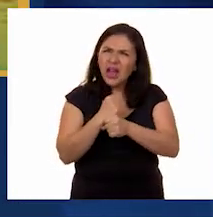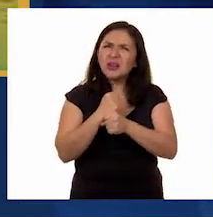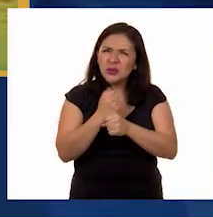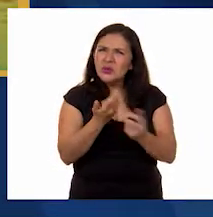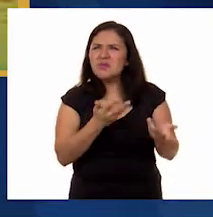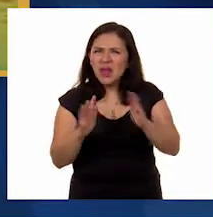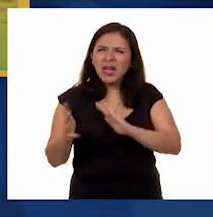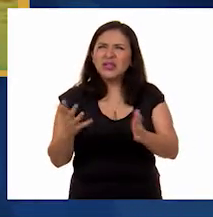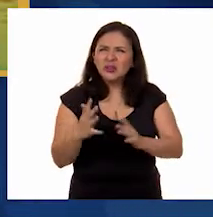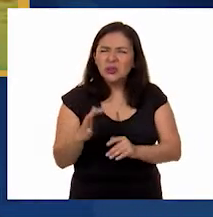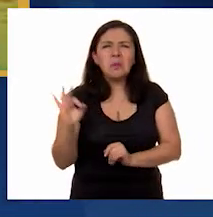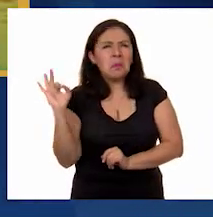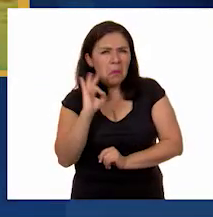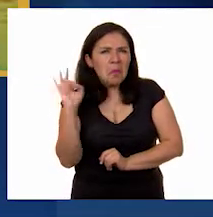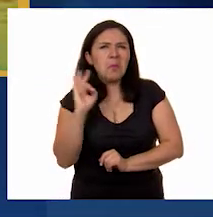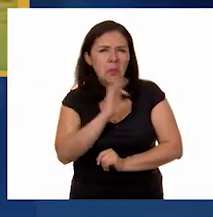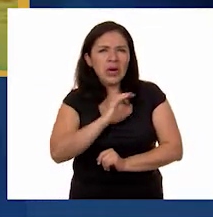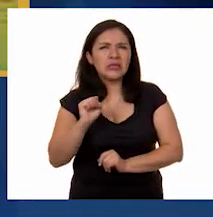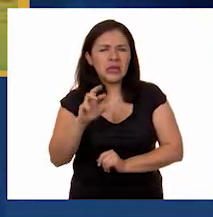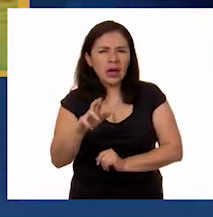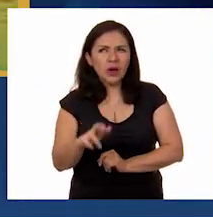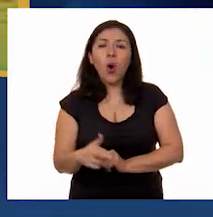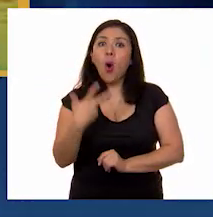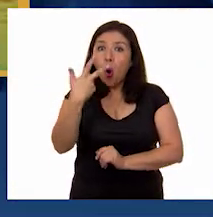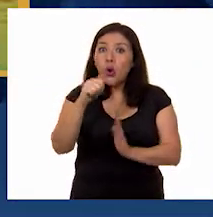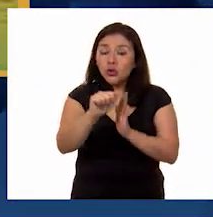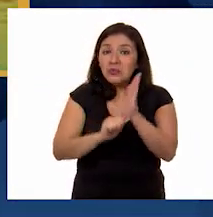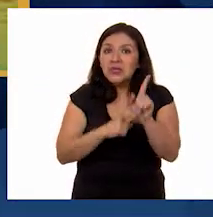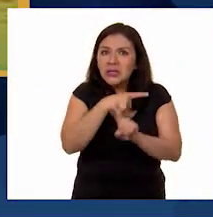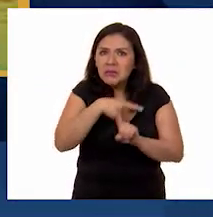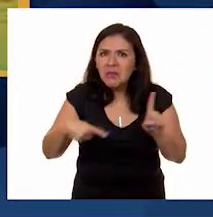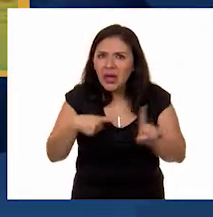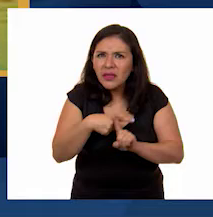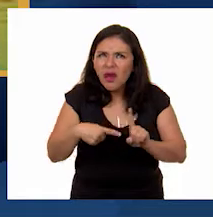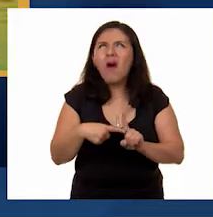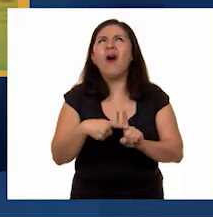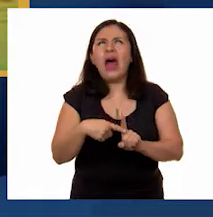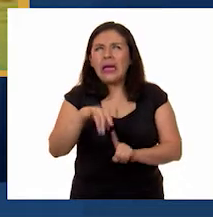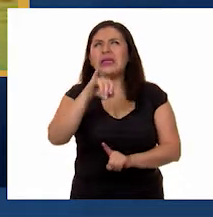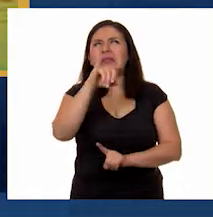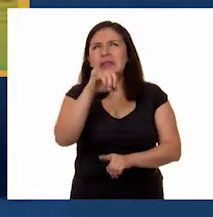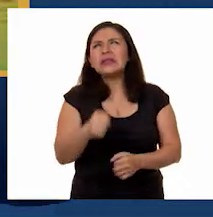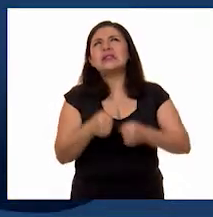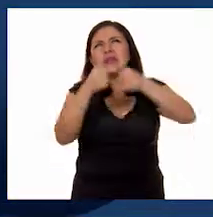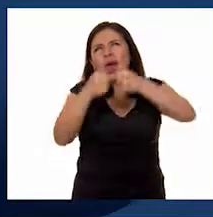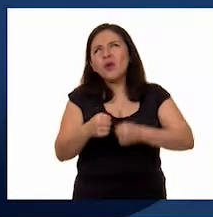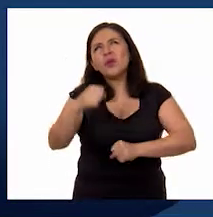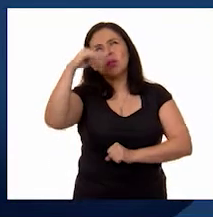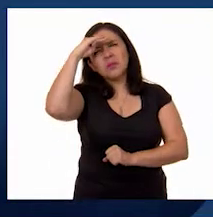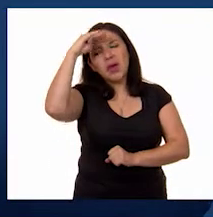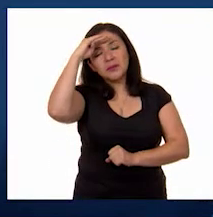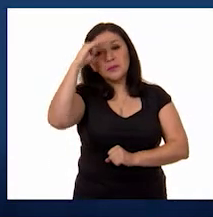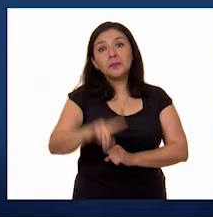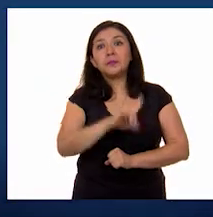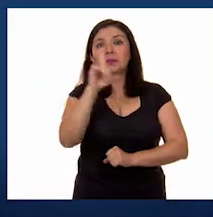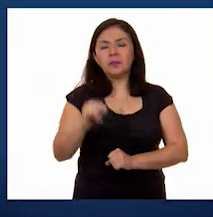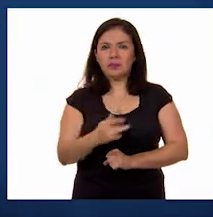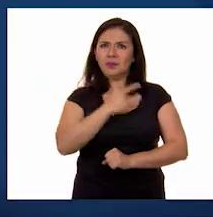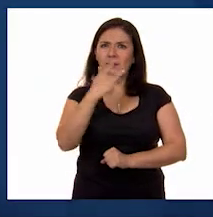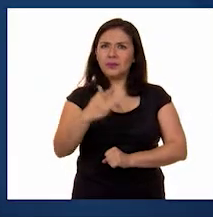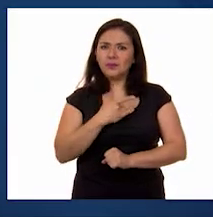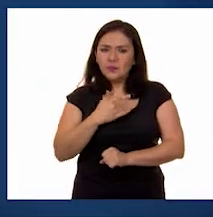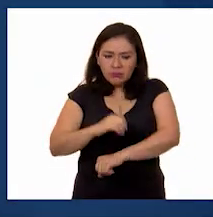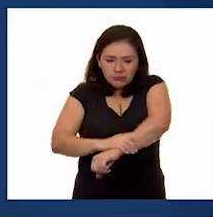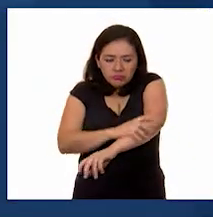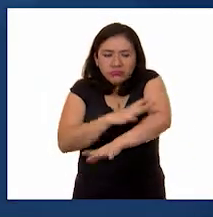meses? ¿Acaso? 8 meses y medio? Eso sí, seguramente. De pronto sintió que estaba helado